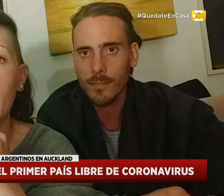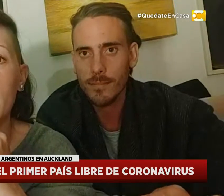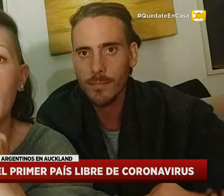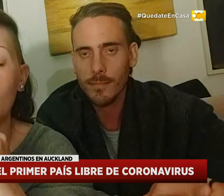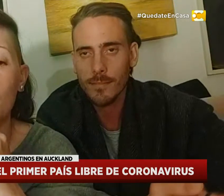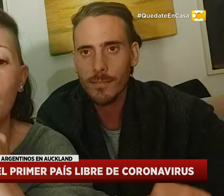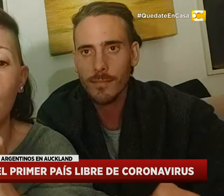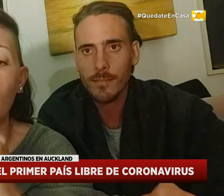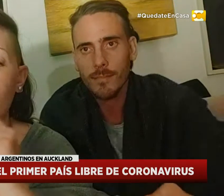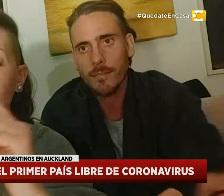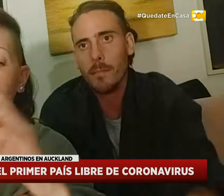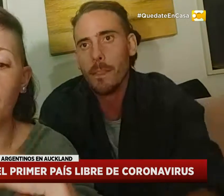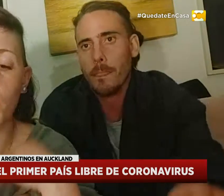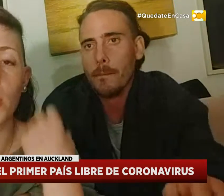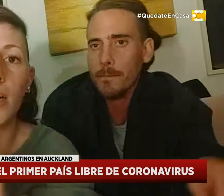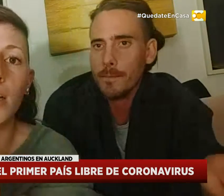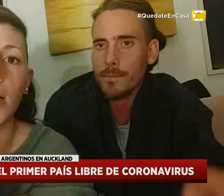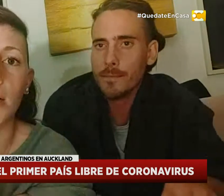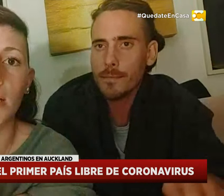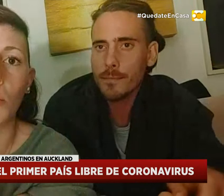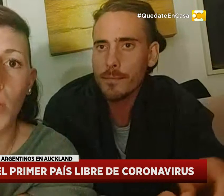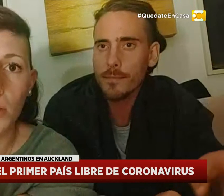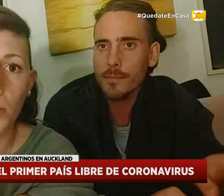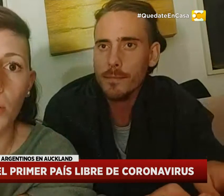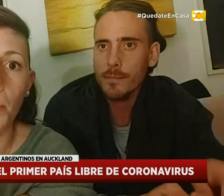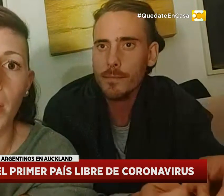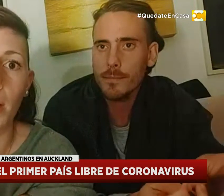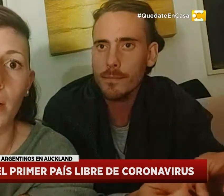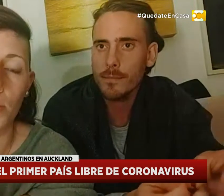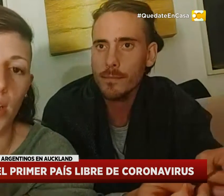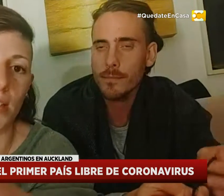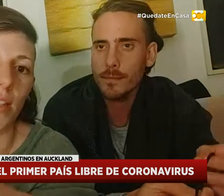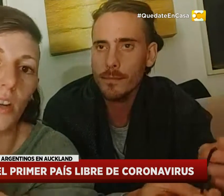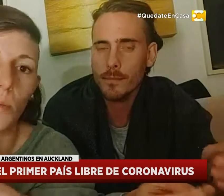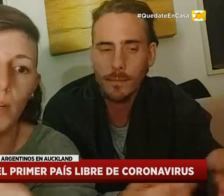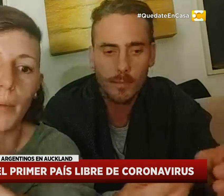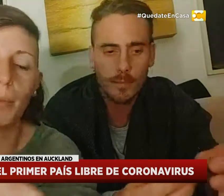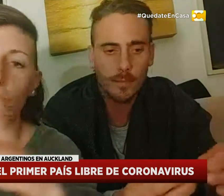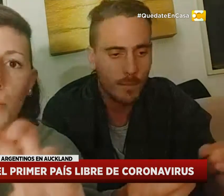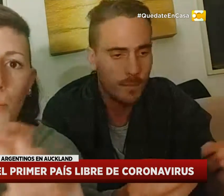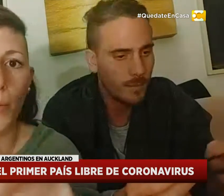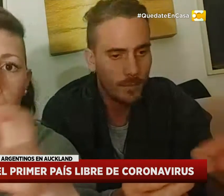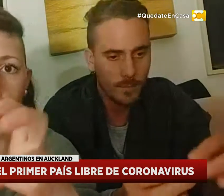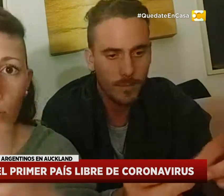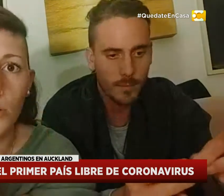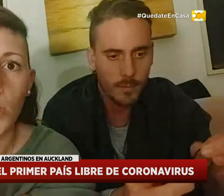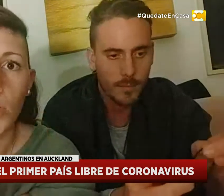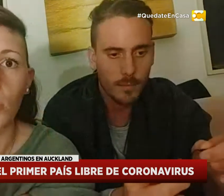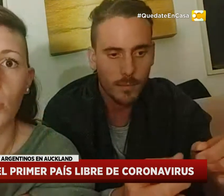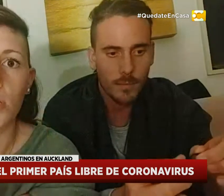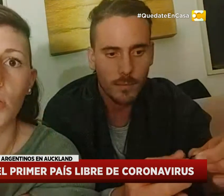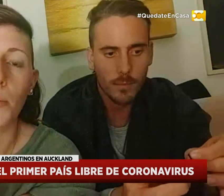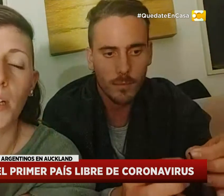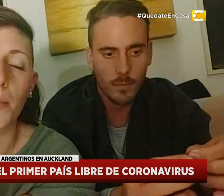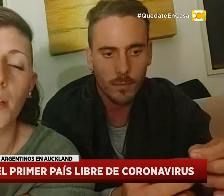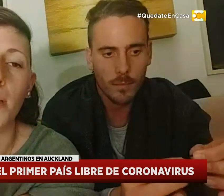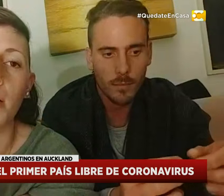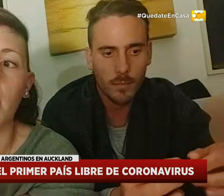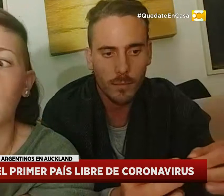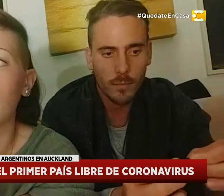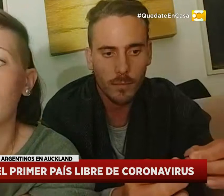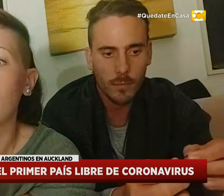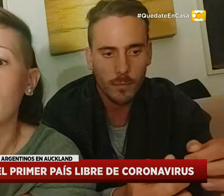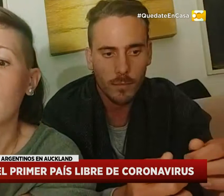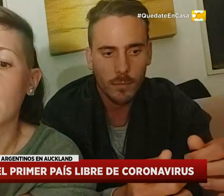cuando fue que se anunció que íbamos a estar en alerta 4, o sea, que sería como el peor momento, donde se toma la